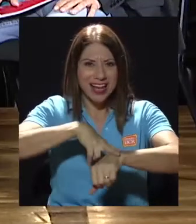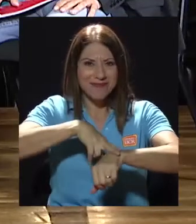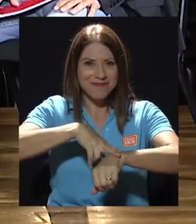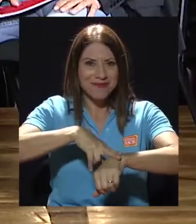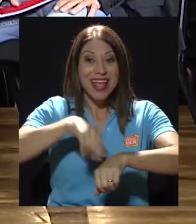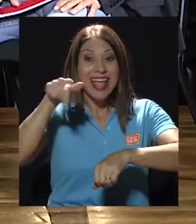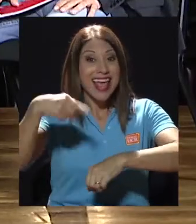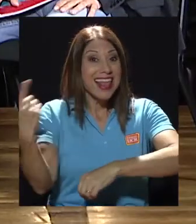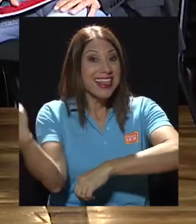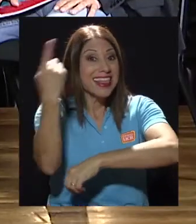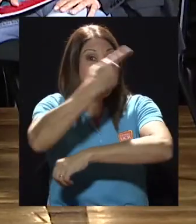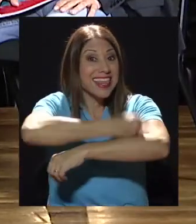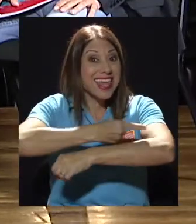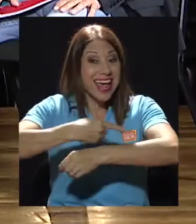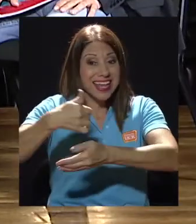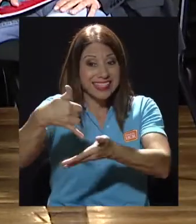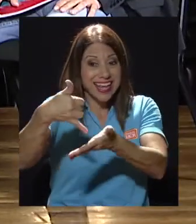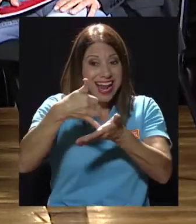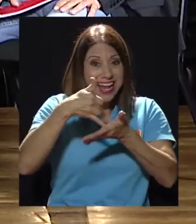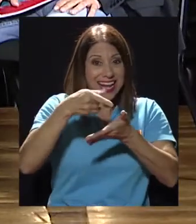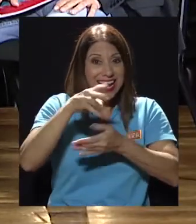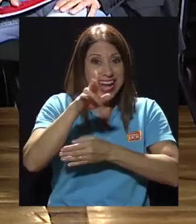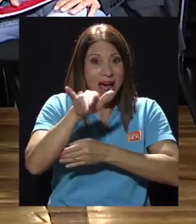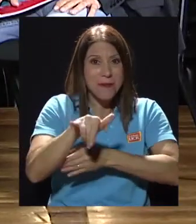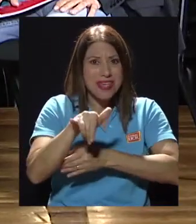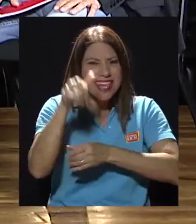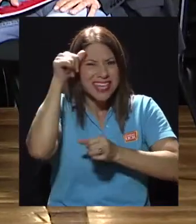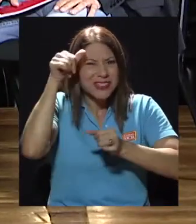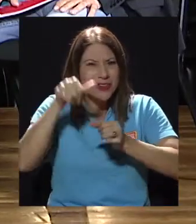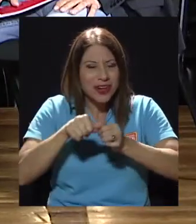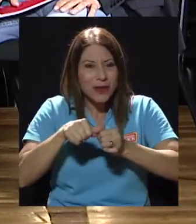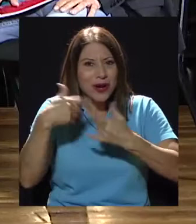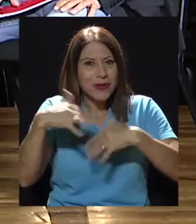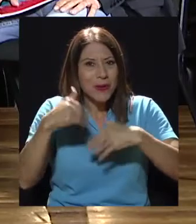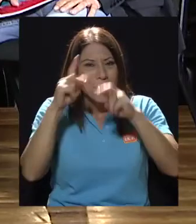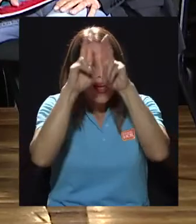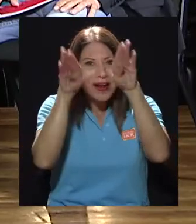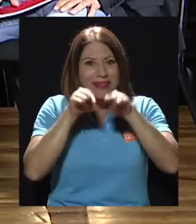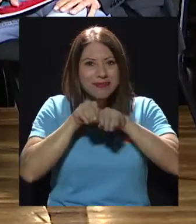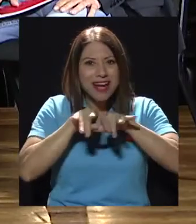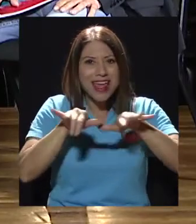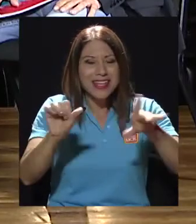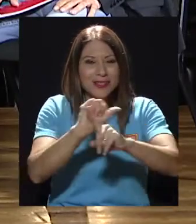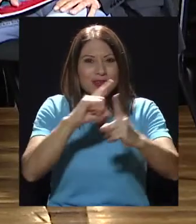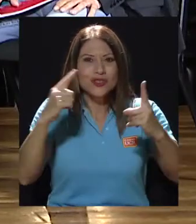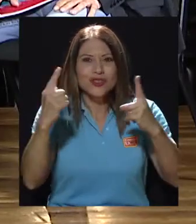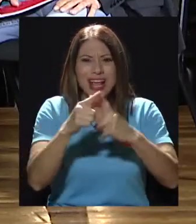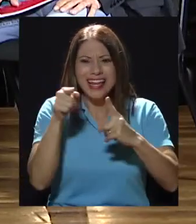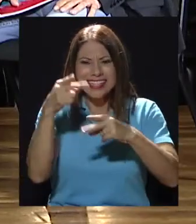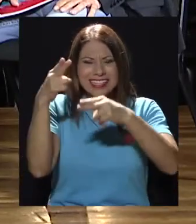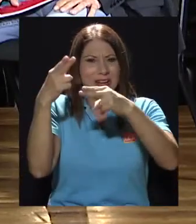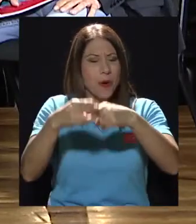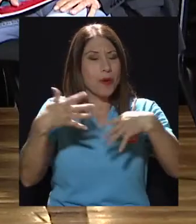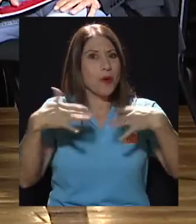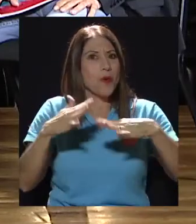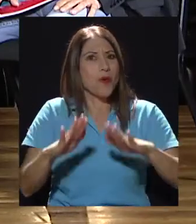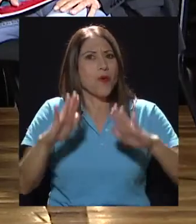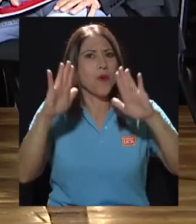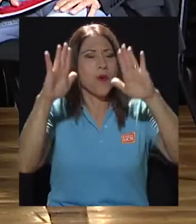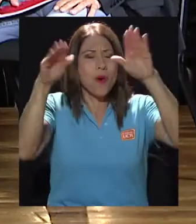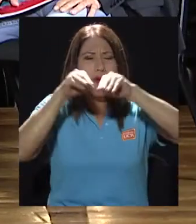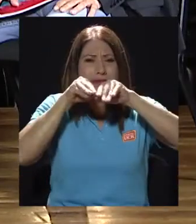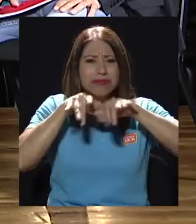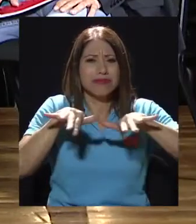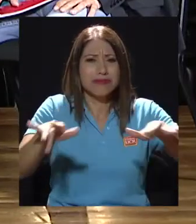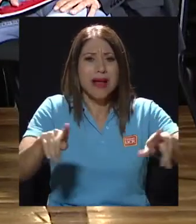día que se gana en el Grammy, recuerdo que en redes sociales reventaba ese nombre. Pero hoy por hoy, no solamente merece la pena